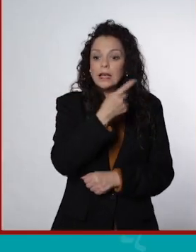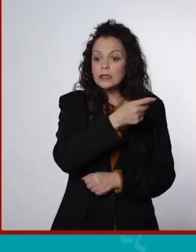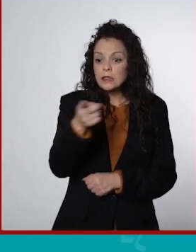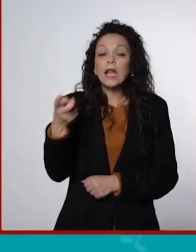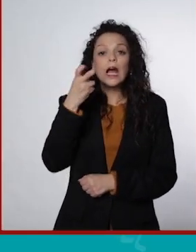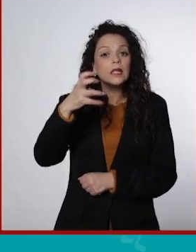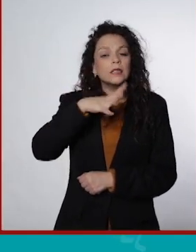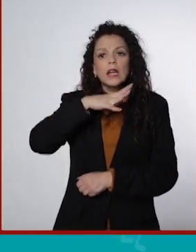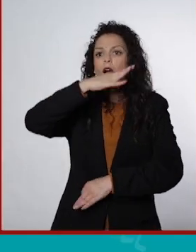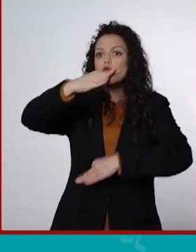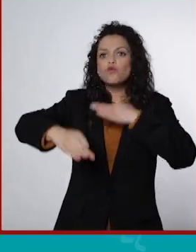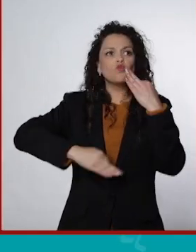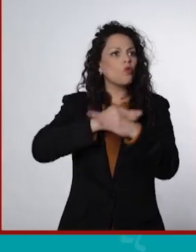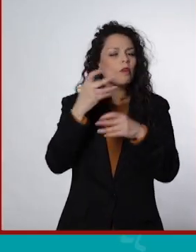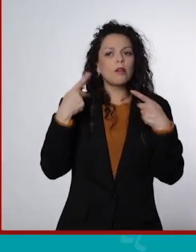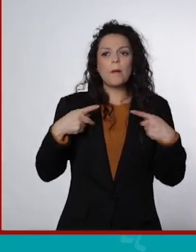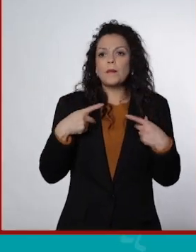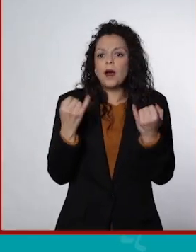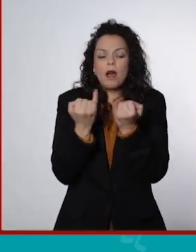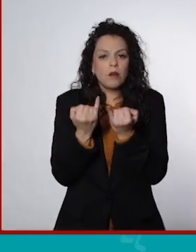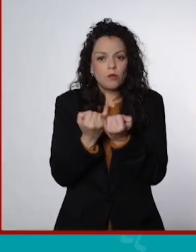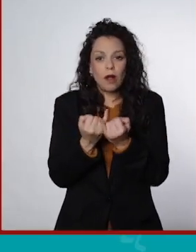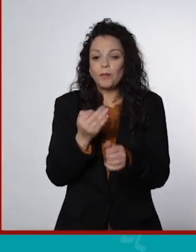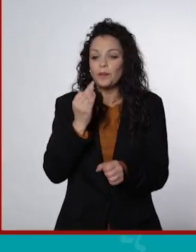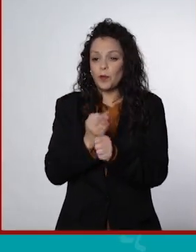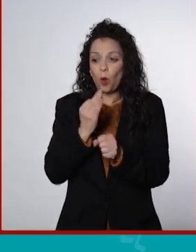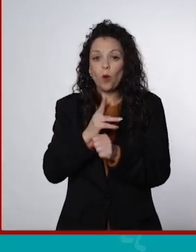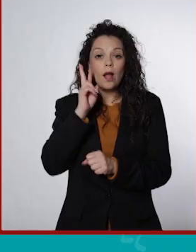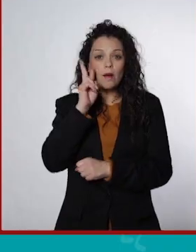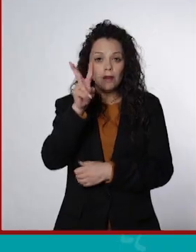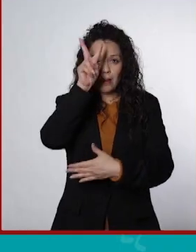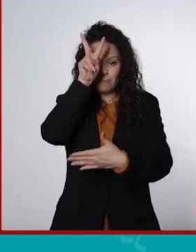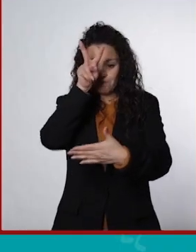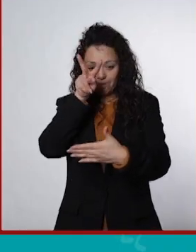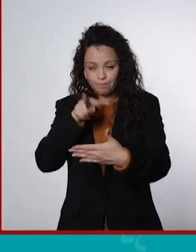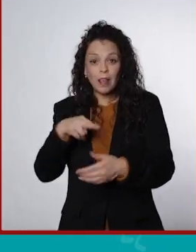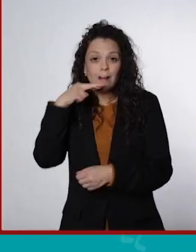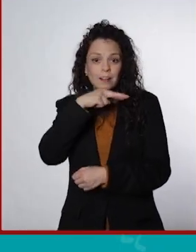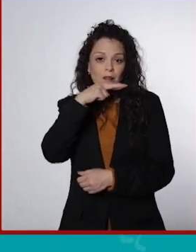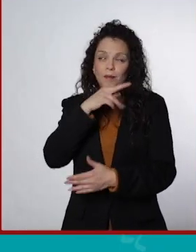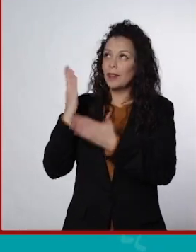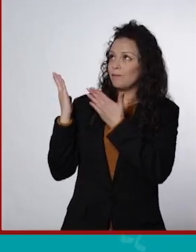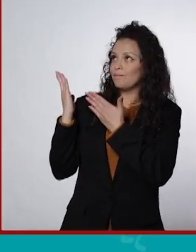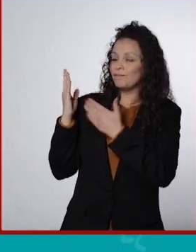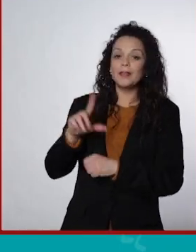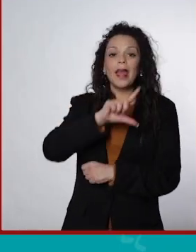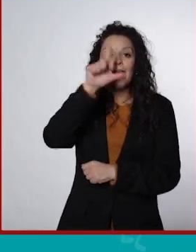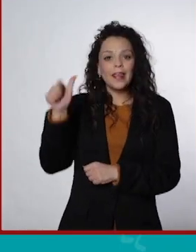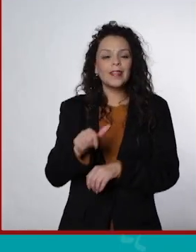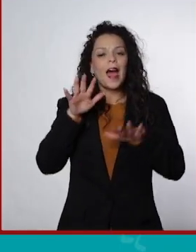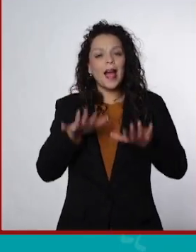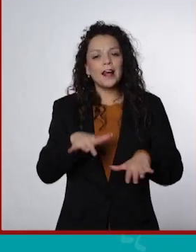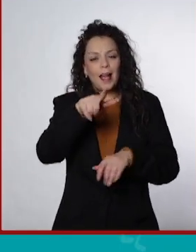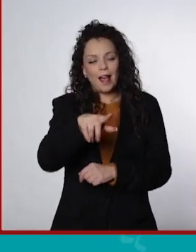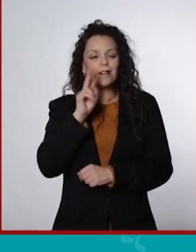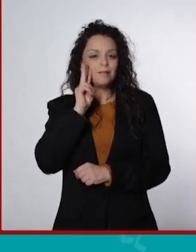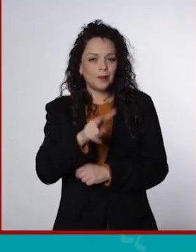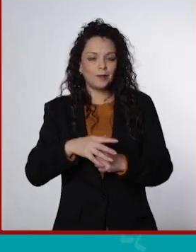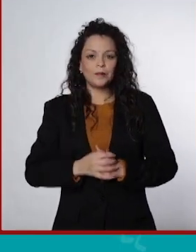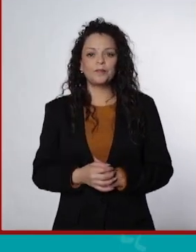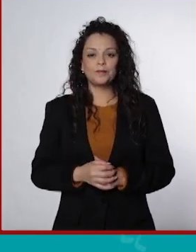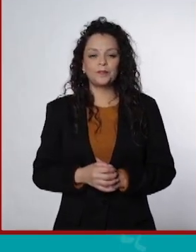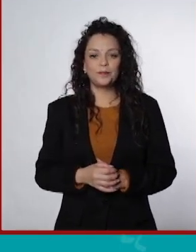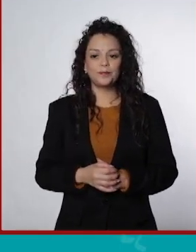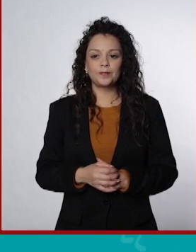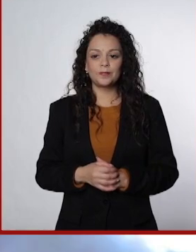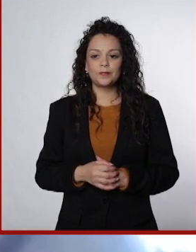nosotros. Entonces, ahorita las muestro rápido, después las comparto para que las puedan consultar con calma. Digo, si te aprendiste las tablas de multiplicar, te puedes